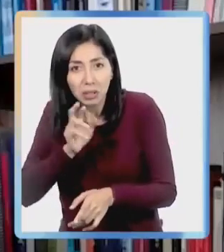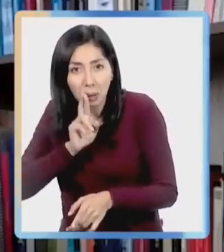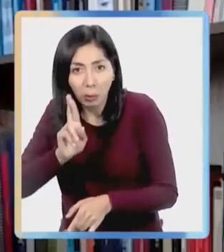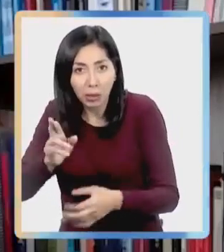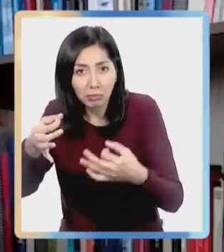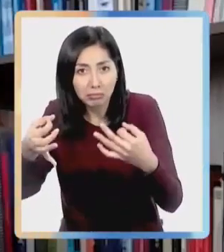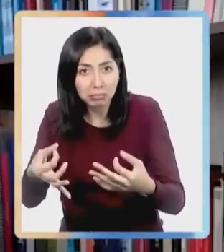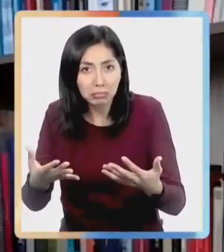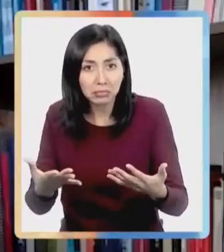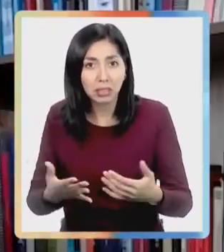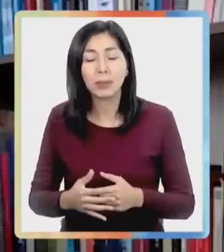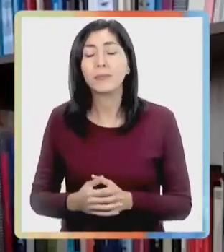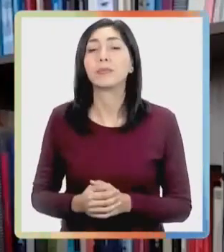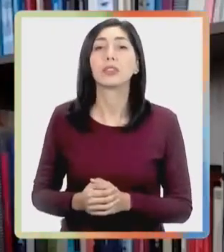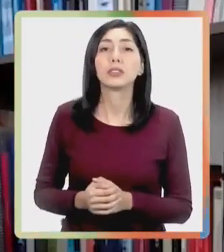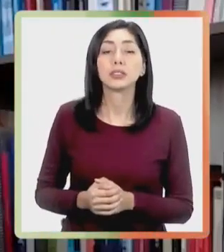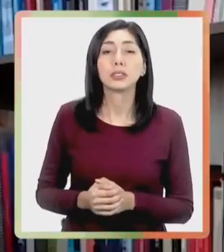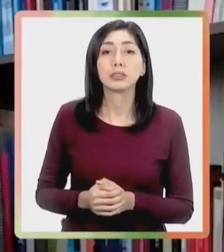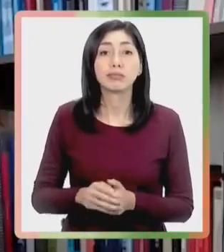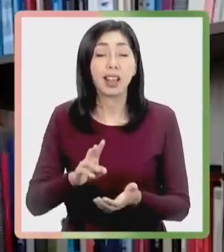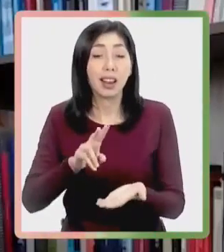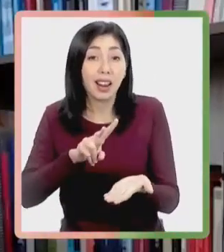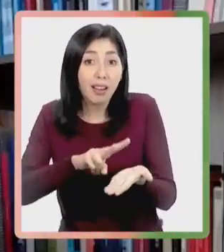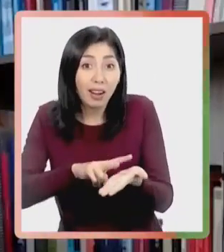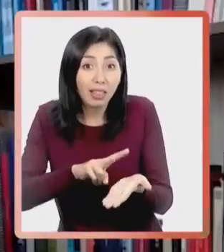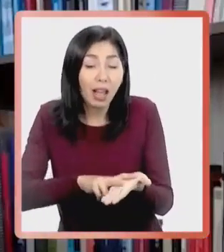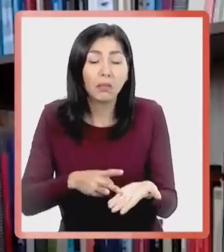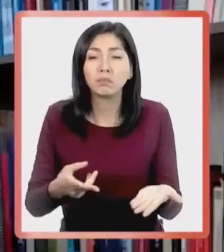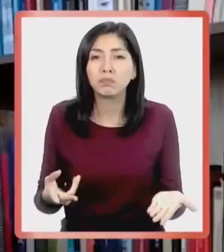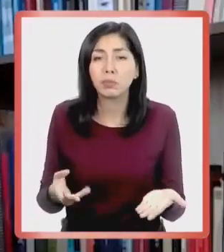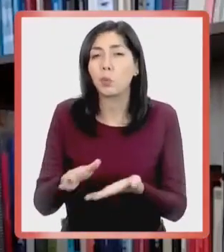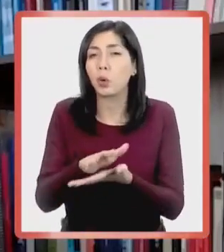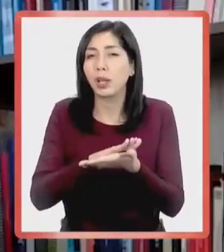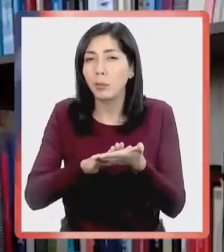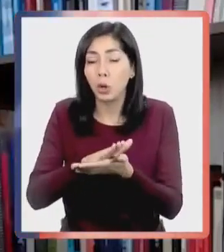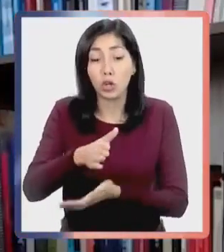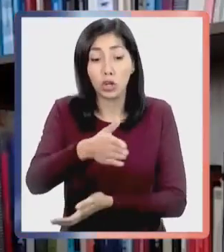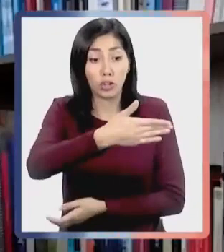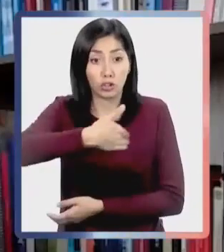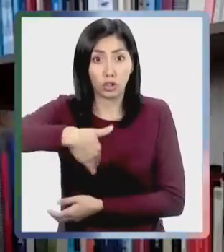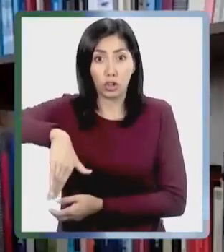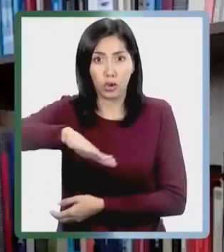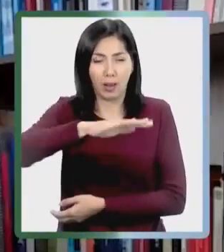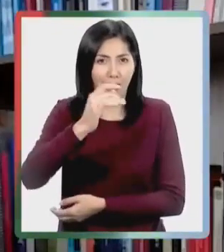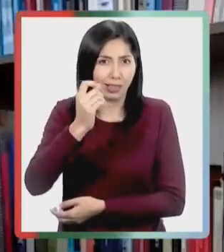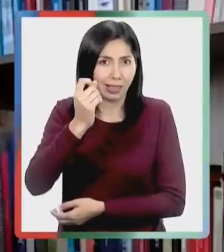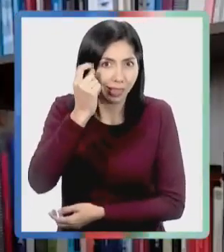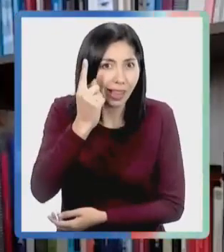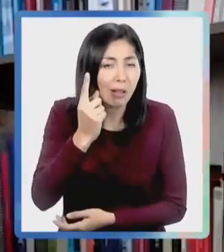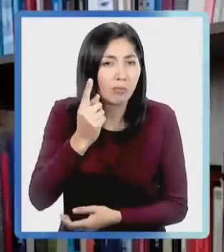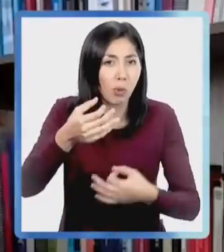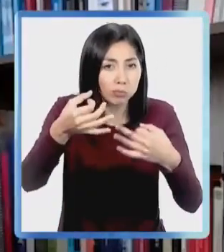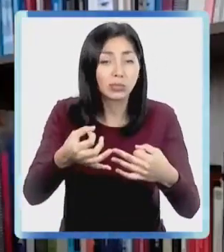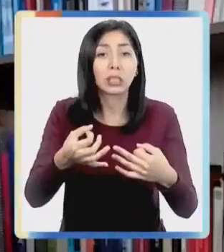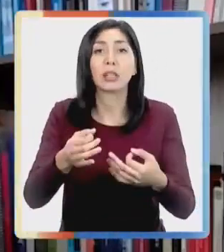poder contestarla. Y la verdad es que si es que nosotros comprendiéramos, yo creo que lo comprendemos, pero lo ocultamos, que el autocuidado